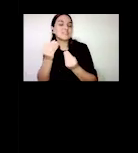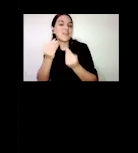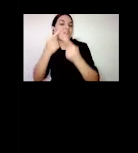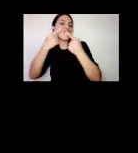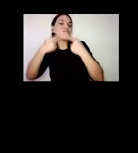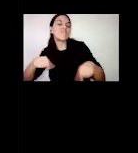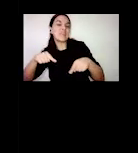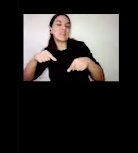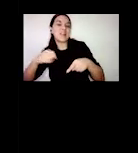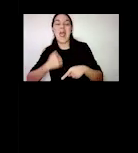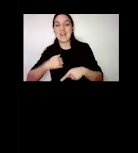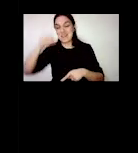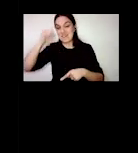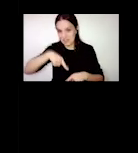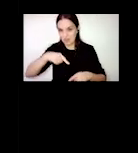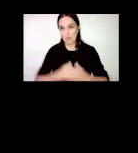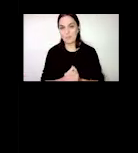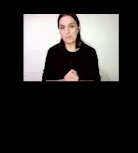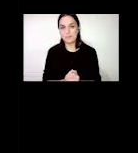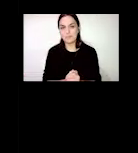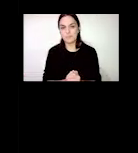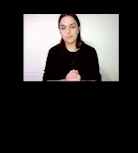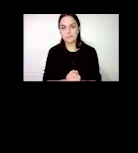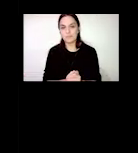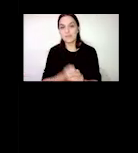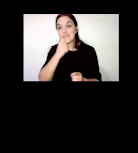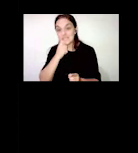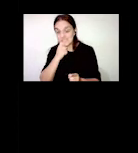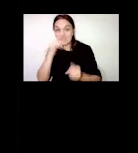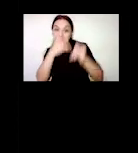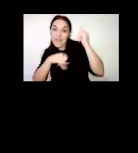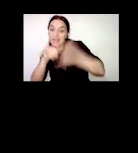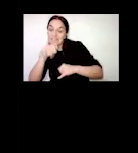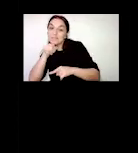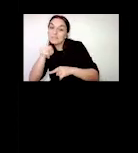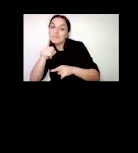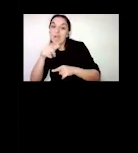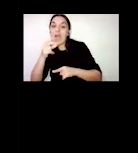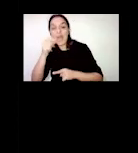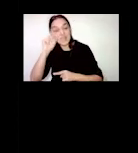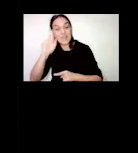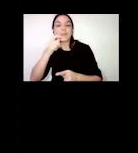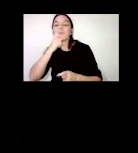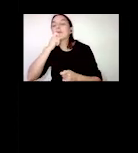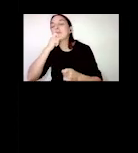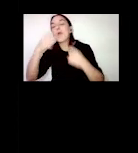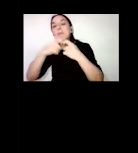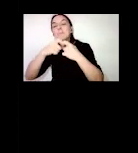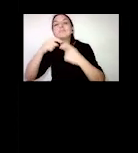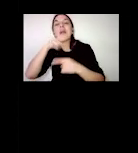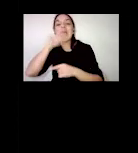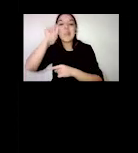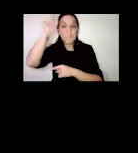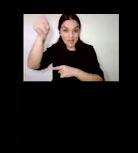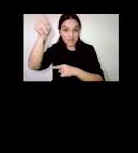en el país. Por otro lado, si el activo subyacente de ese ADR es, por ejemplo, una empresa alemana, o una empresa que